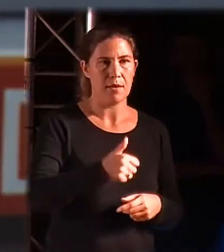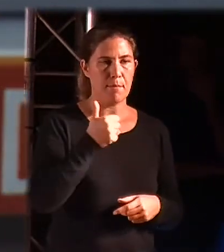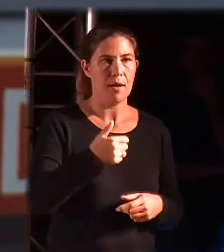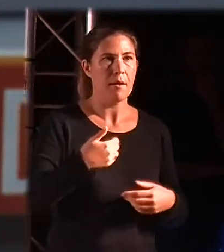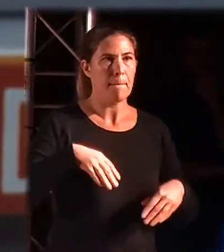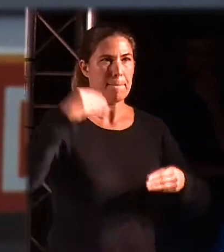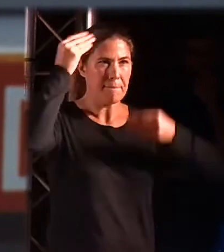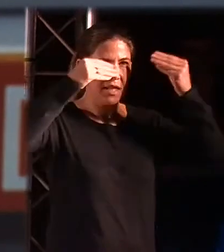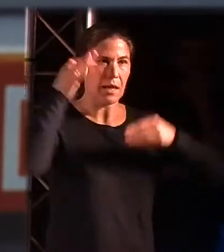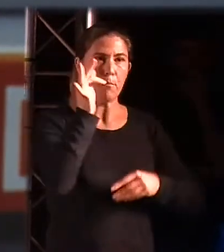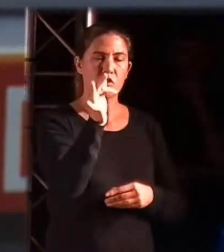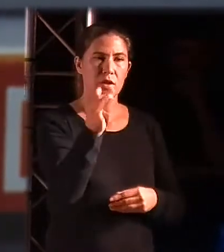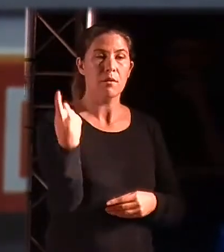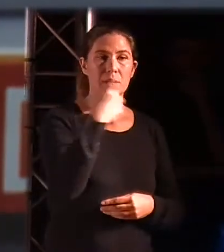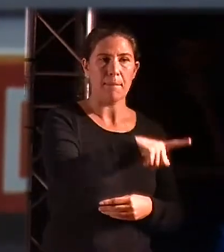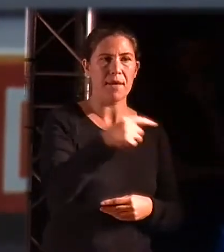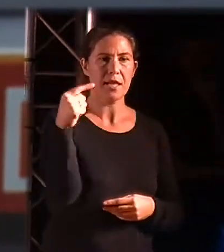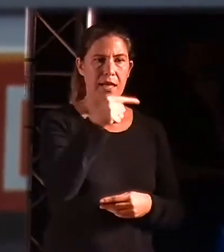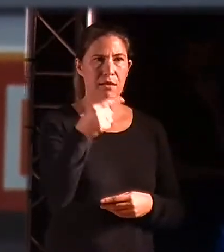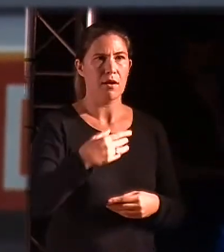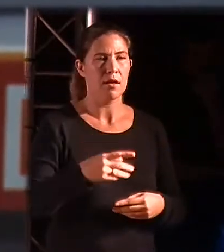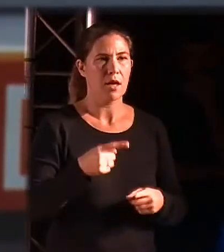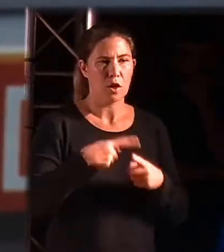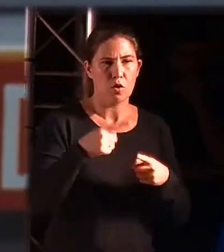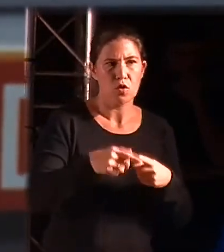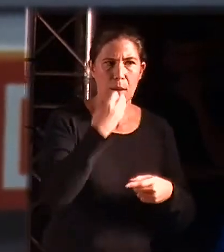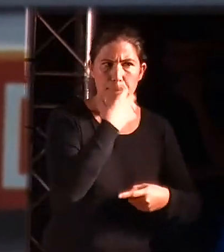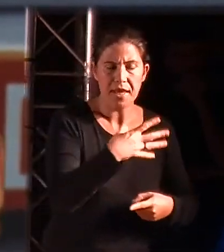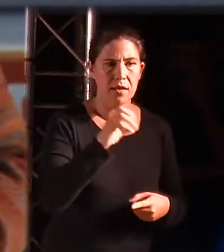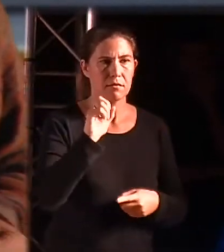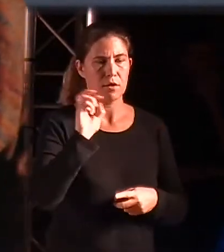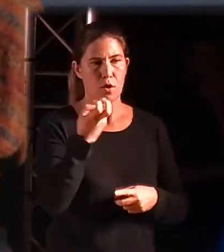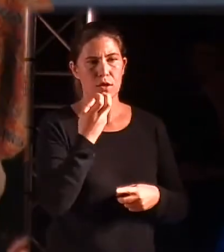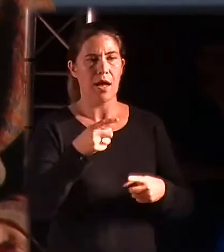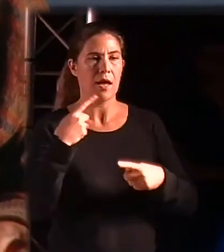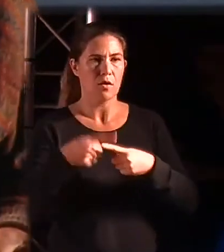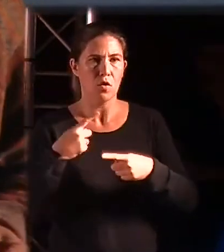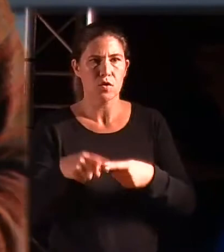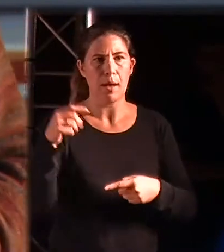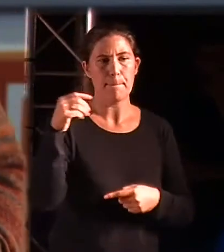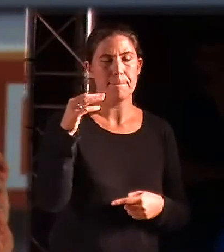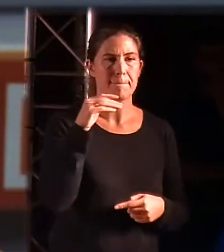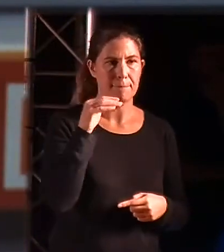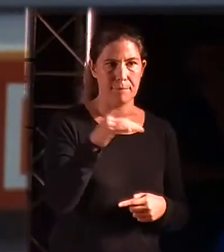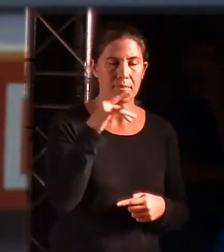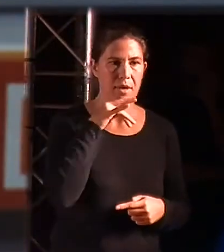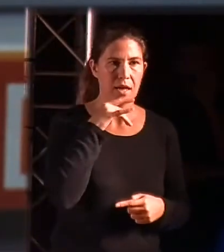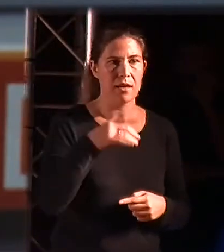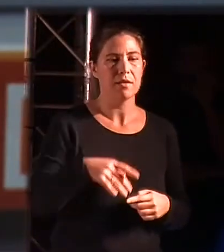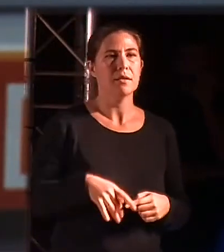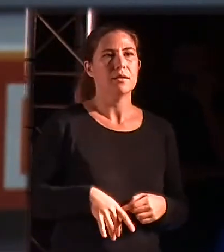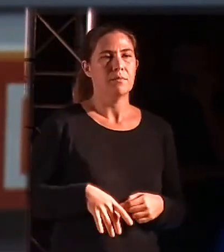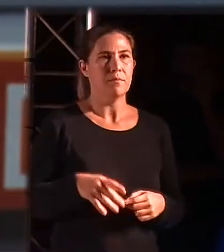positivamente, pero también negativamente. ¿Qué cosas pueden ir bien? ¿Qué cosas pueden ir mal? Por supuesto, dormir bien, comer bien antes de